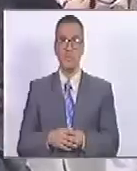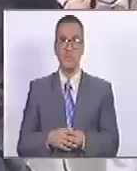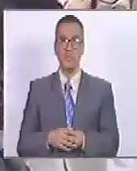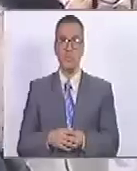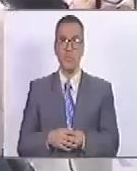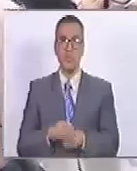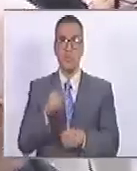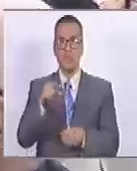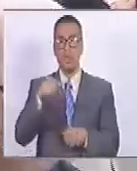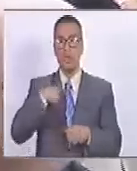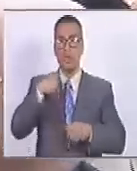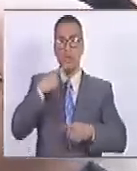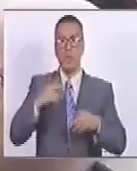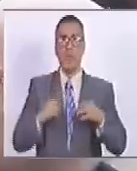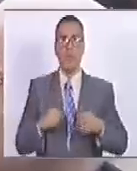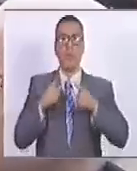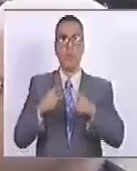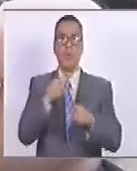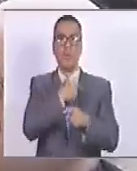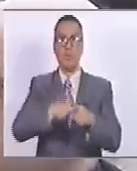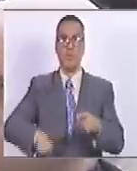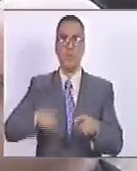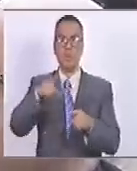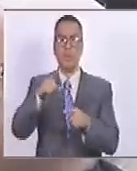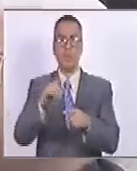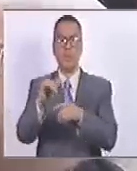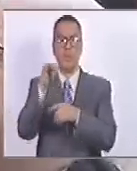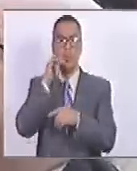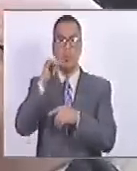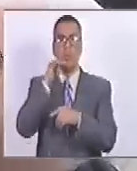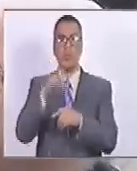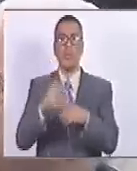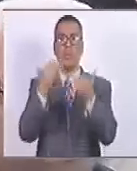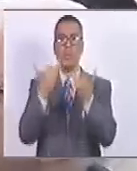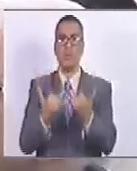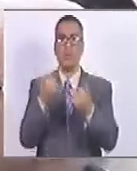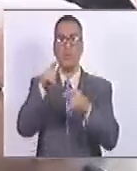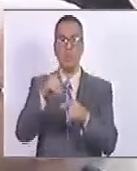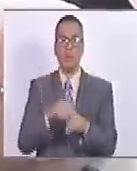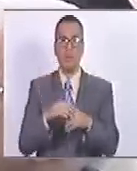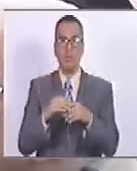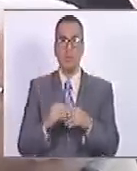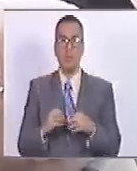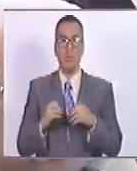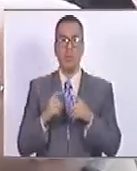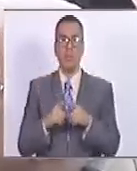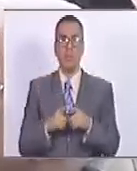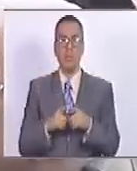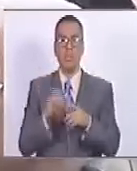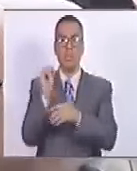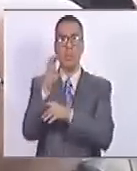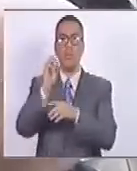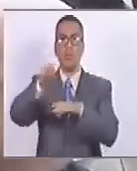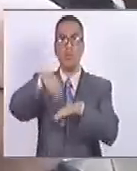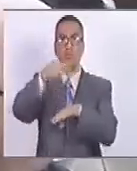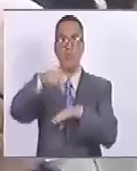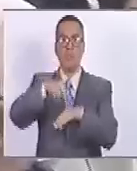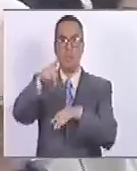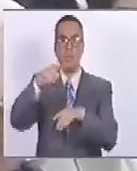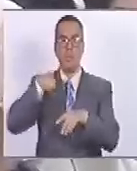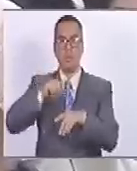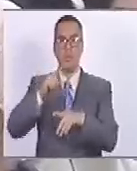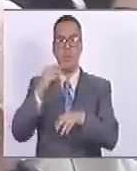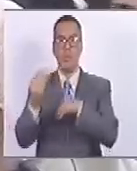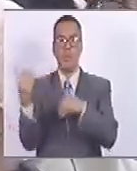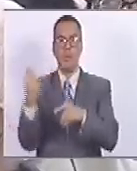Creí propicio la ocasión, presidente, de informar, ya que en esta Asamblea Nacional que hemos